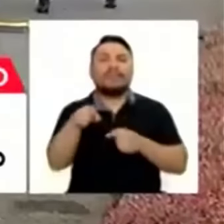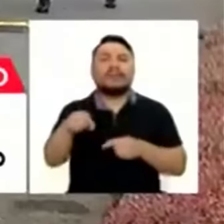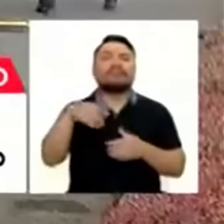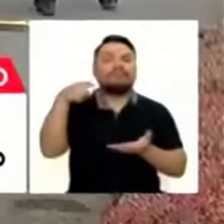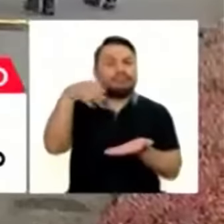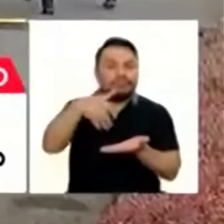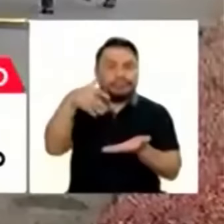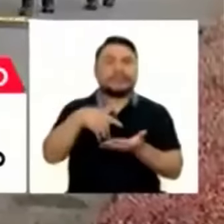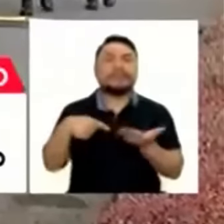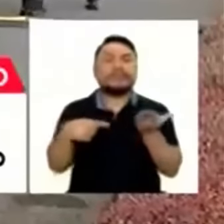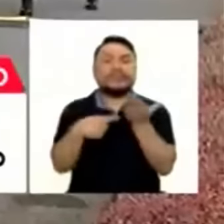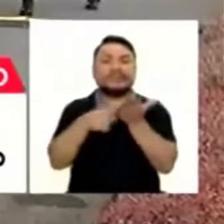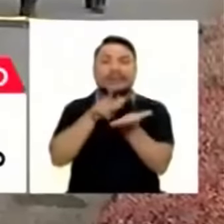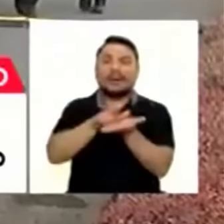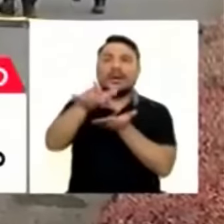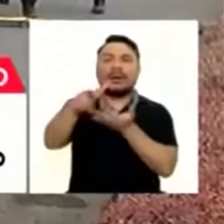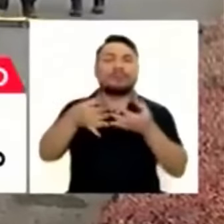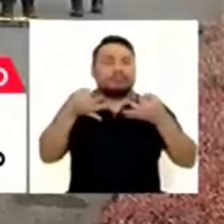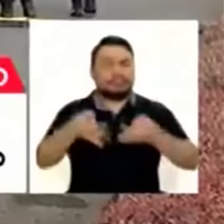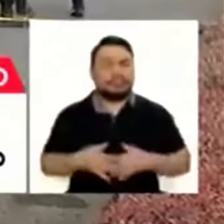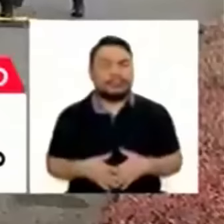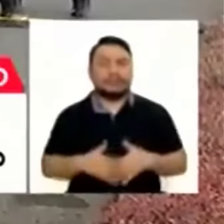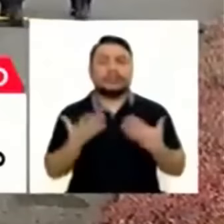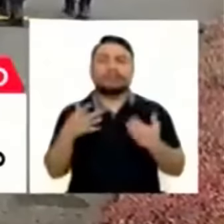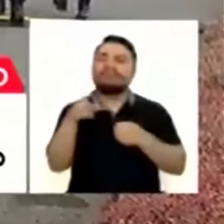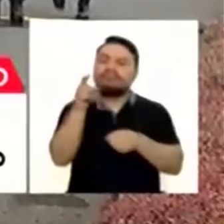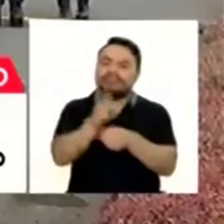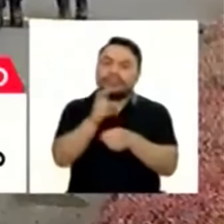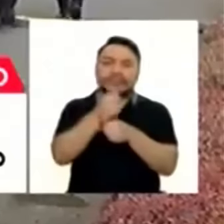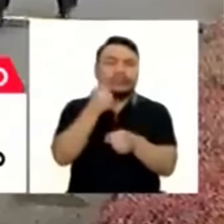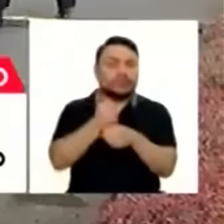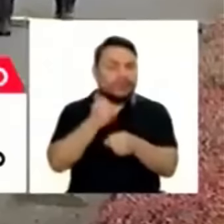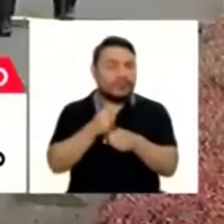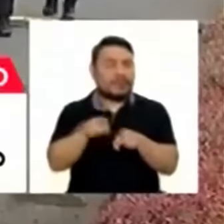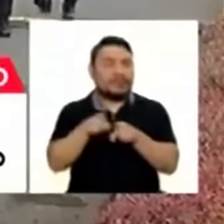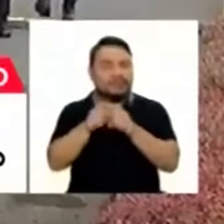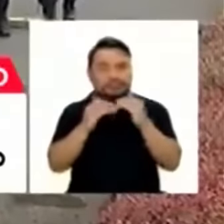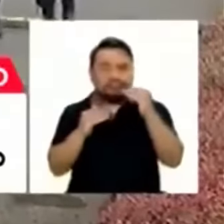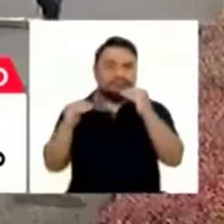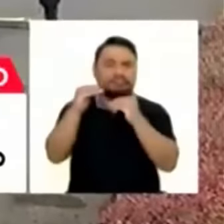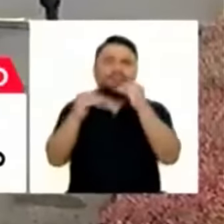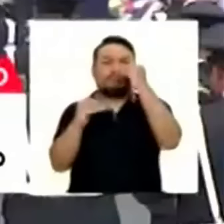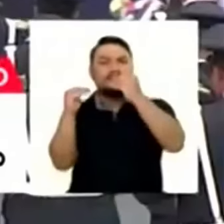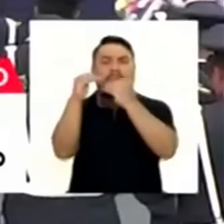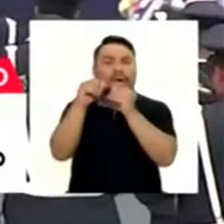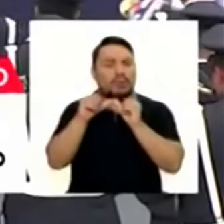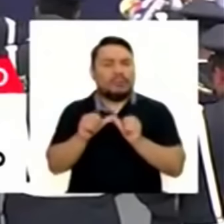técnica aeronáutica exitosa, basada en el trabajo forzado y en la superación constante.